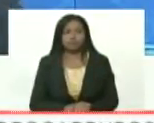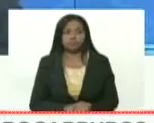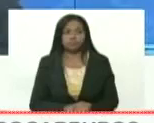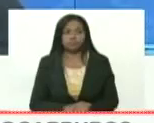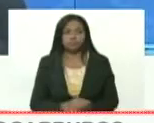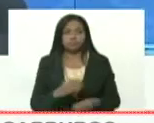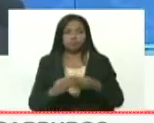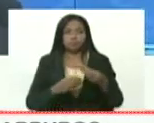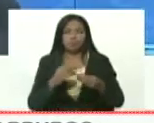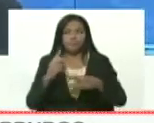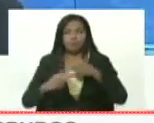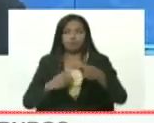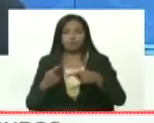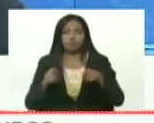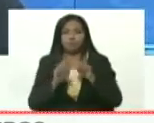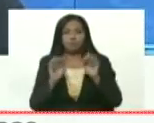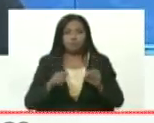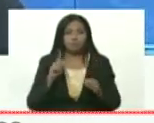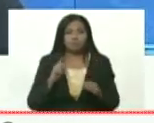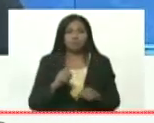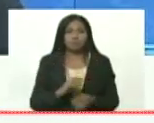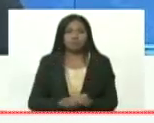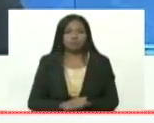como producto del procesamiento